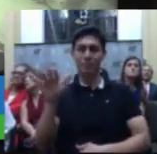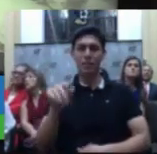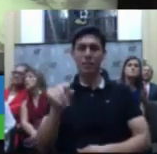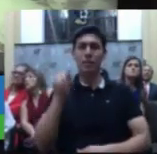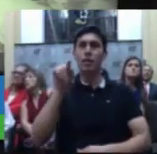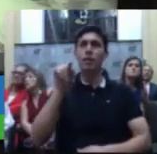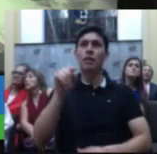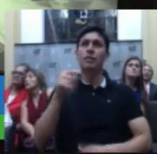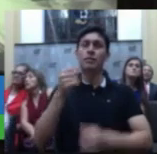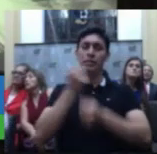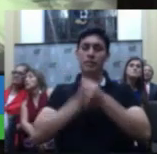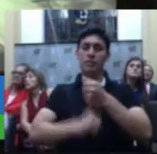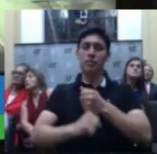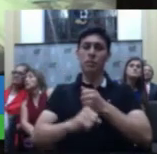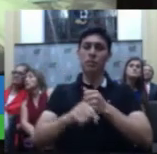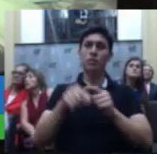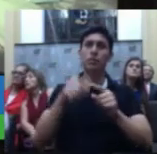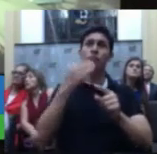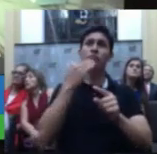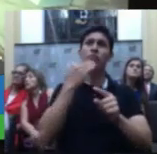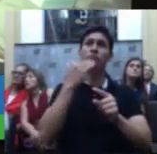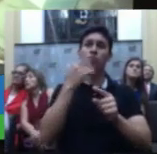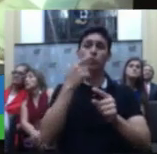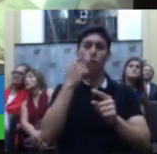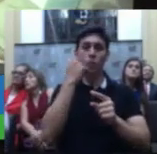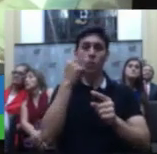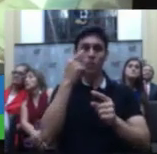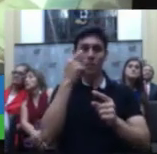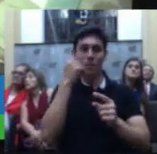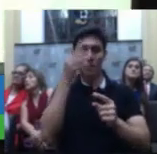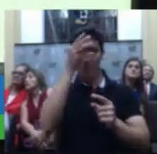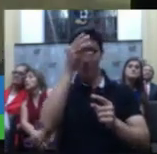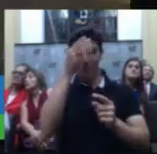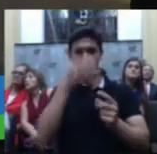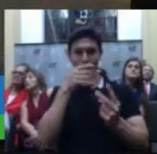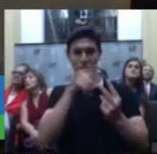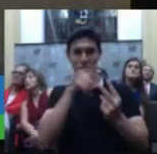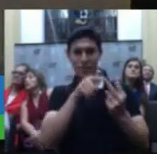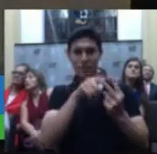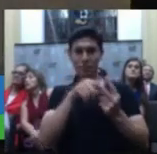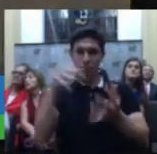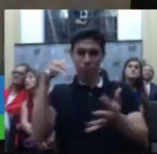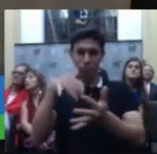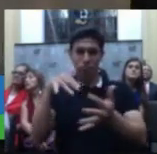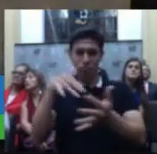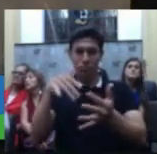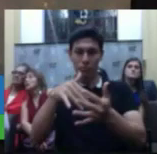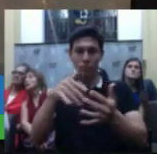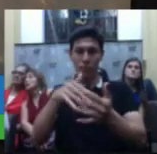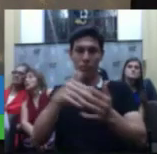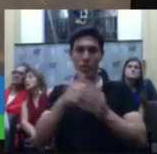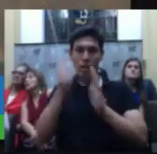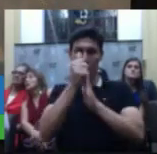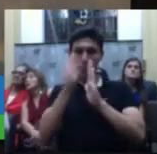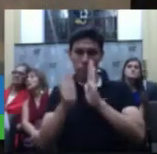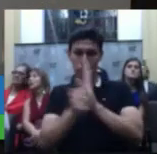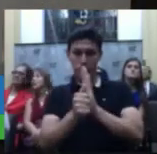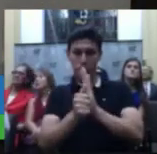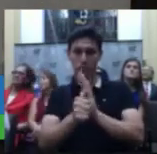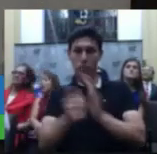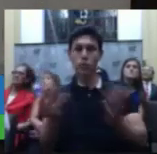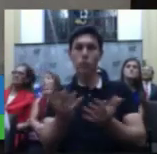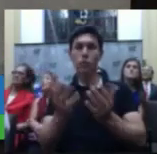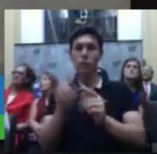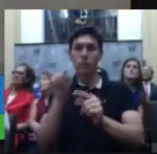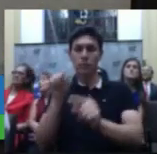de Somocurcio y de Carmela López de Romaña y López de Romaña. Estudió Derecho en la Pontificia Universidad Católica del Perú,